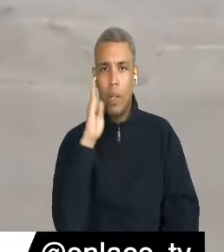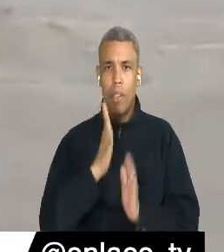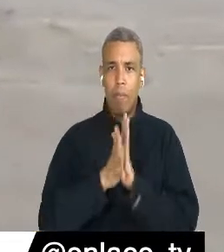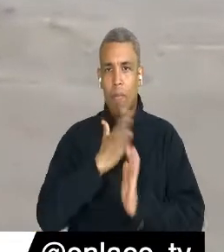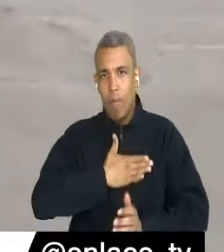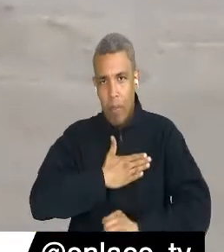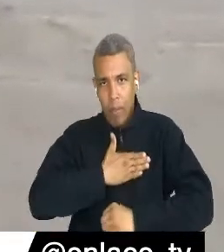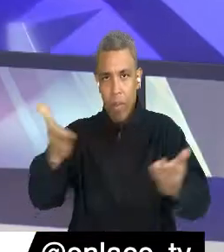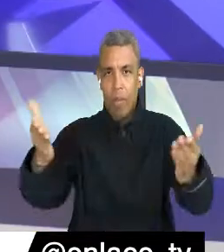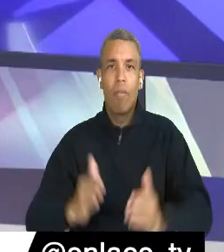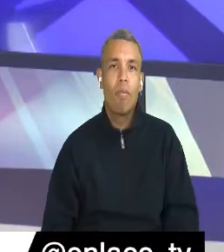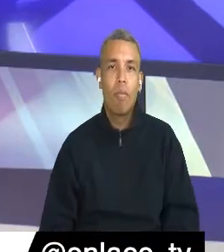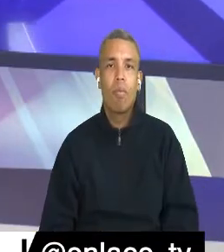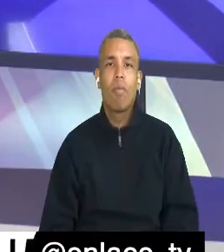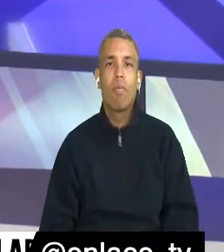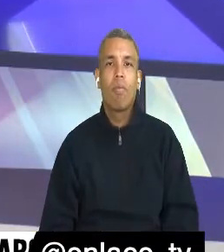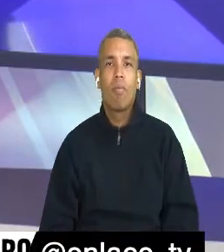para todos.